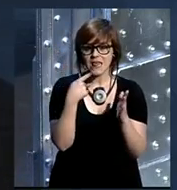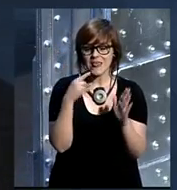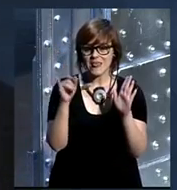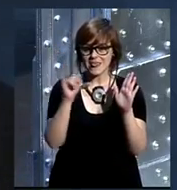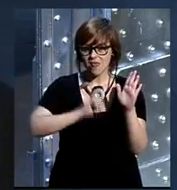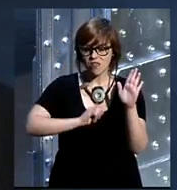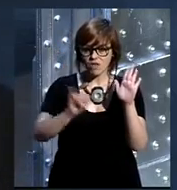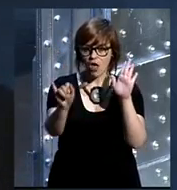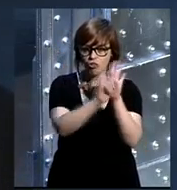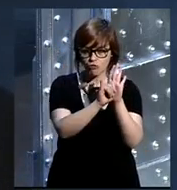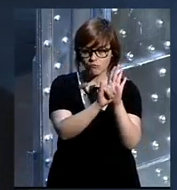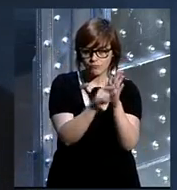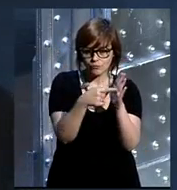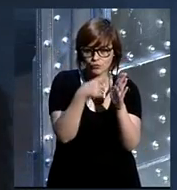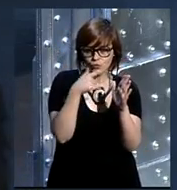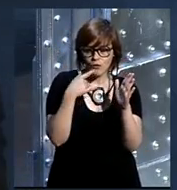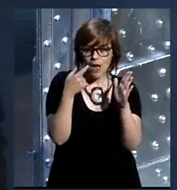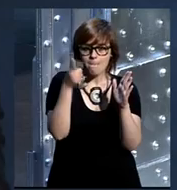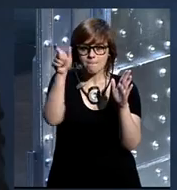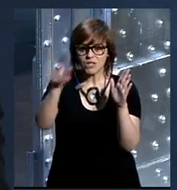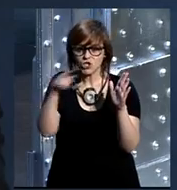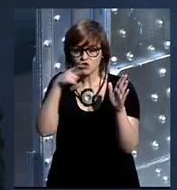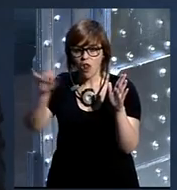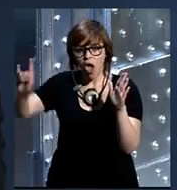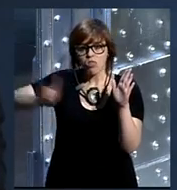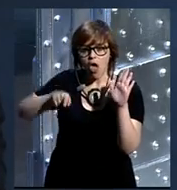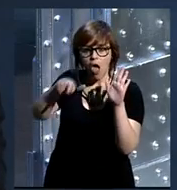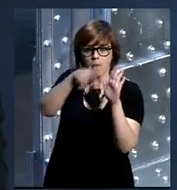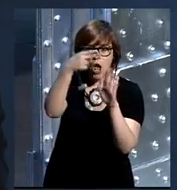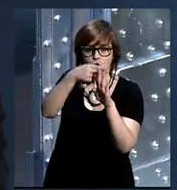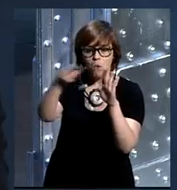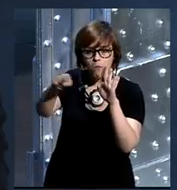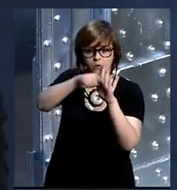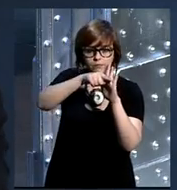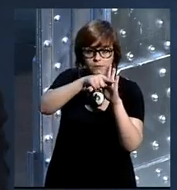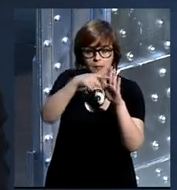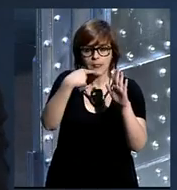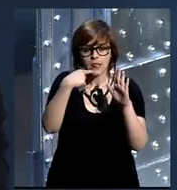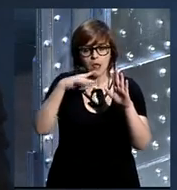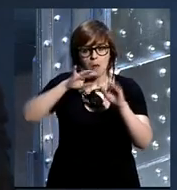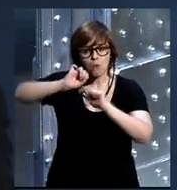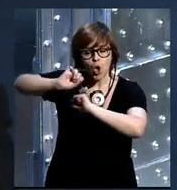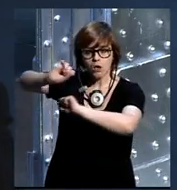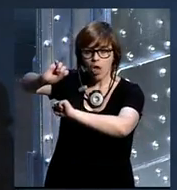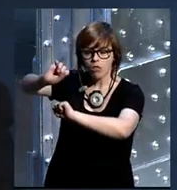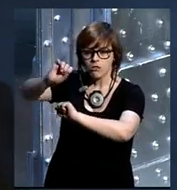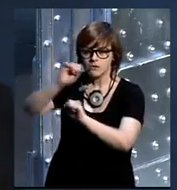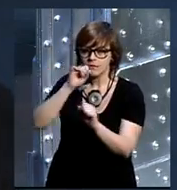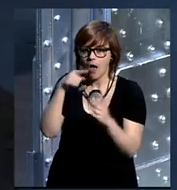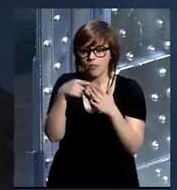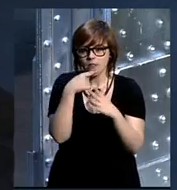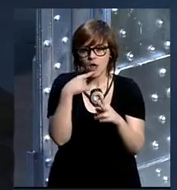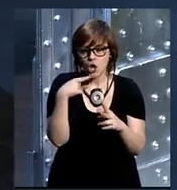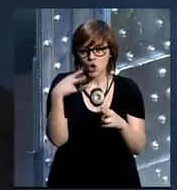dependemos totalmente del hecho de que nuestro teléfono nos dice quién nos está llamando. Y si nos dice que el número está bloqueado, nos ponemos a sospechar,